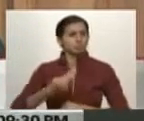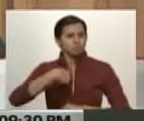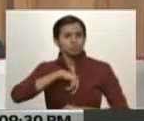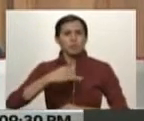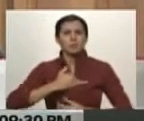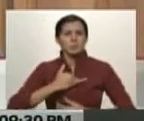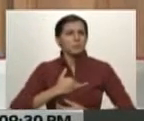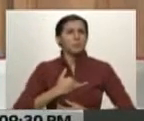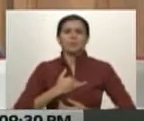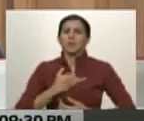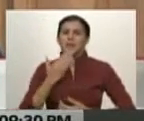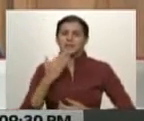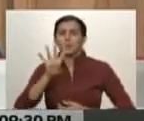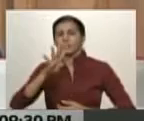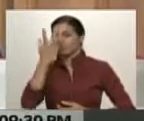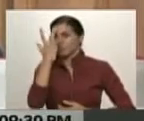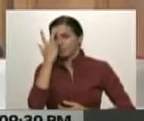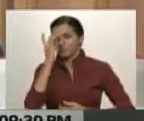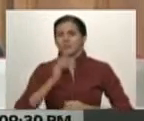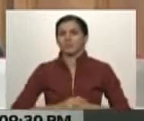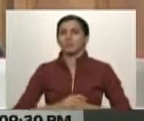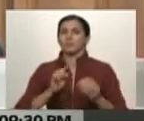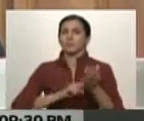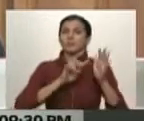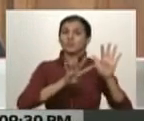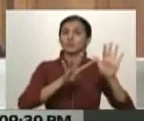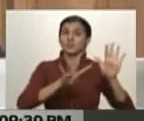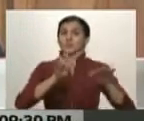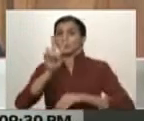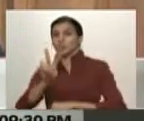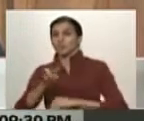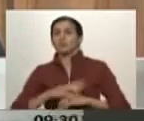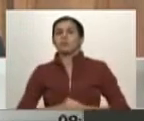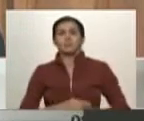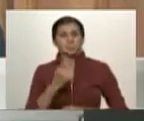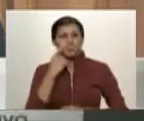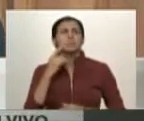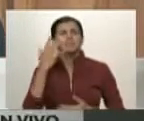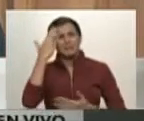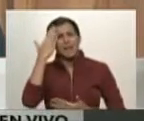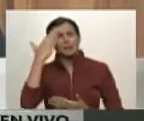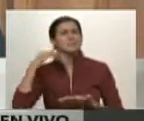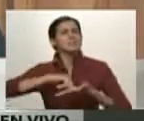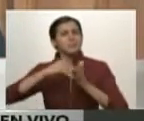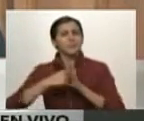92 del 27 de noviembre y sabemos lo que es venir de la violencia